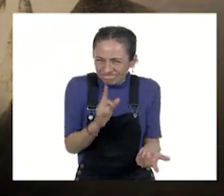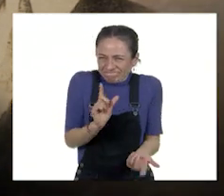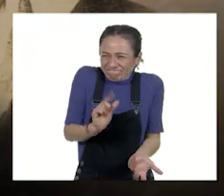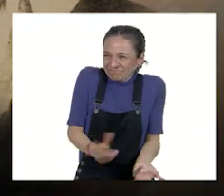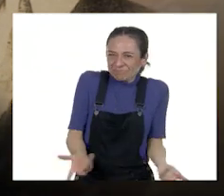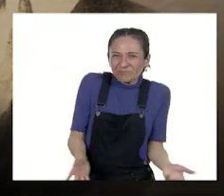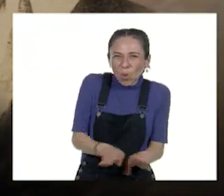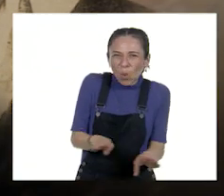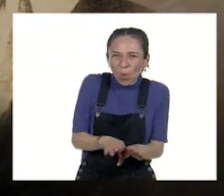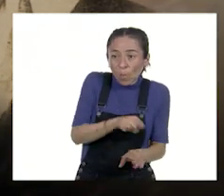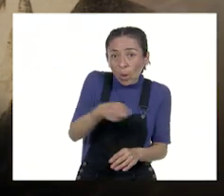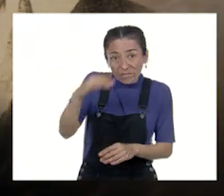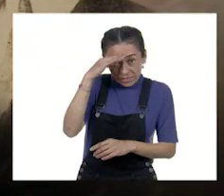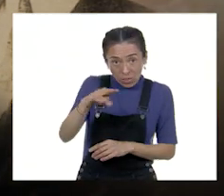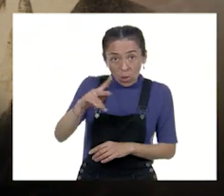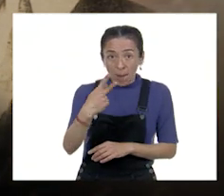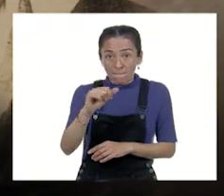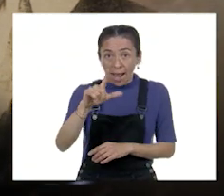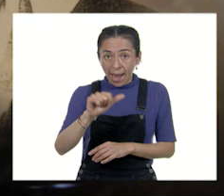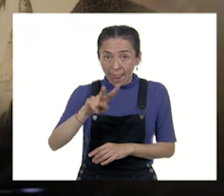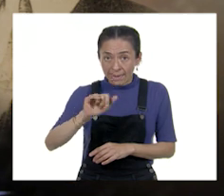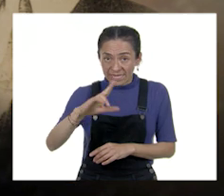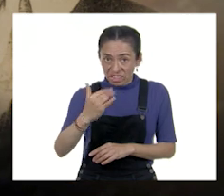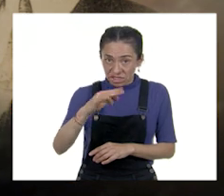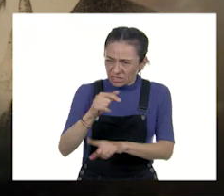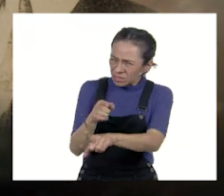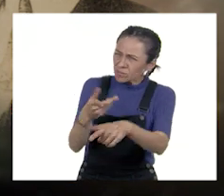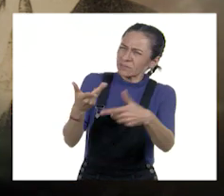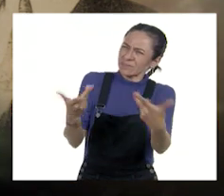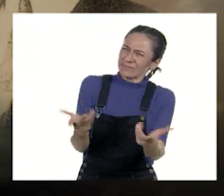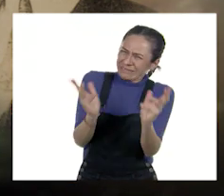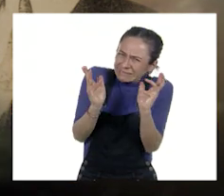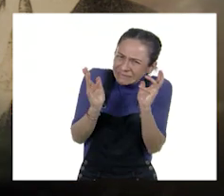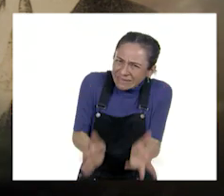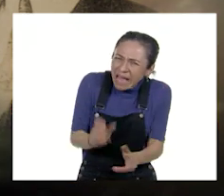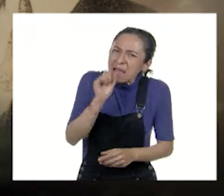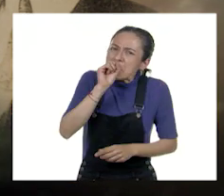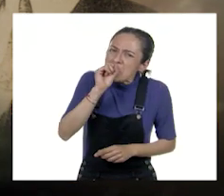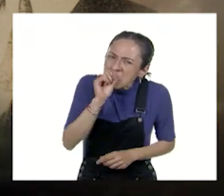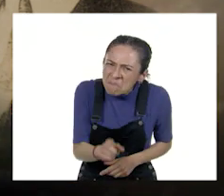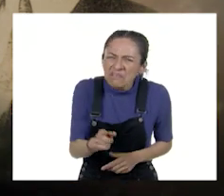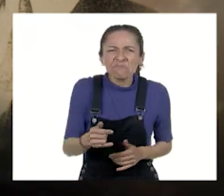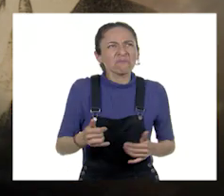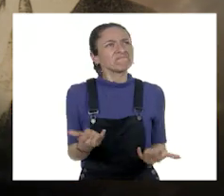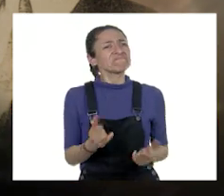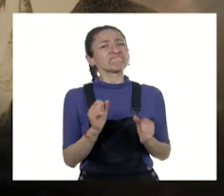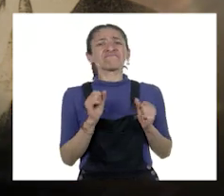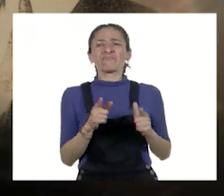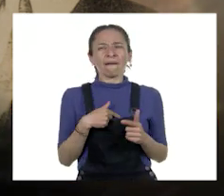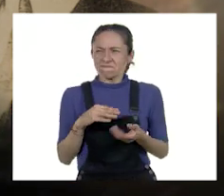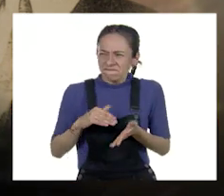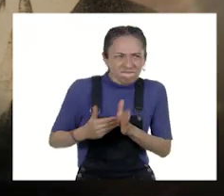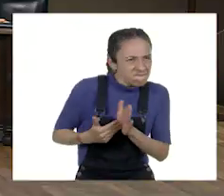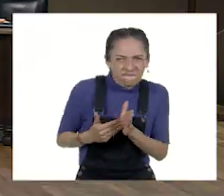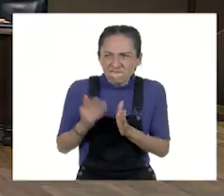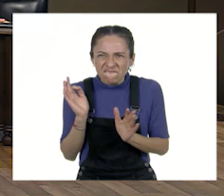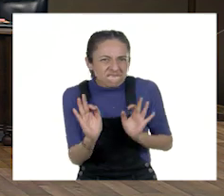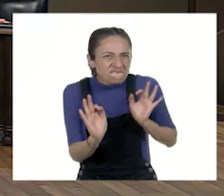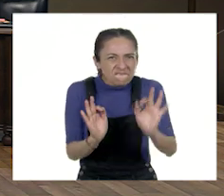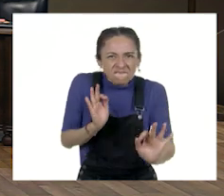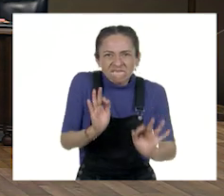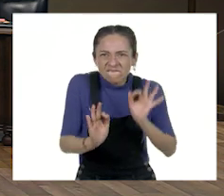Señor Pallavicini, ¿hasta cuándo dejará usted de cabalgar en el potro de la ignominia, de la intriga y de la calumnia?